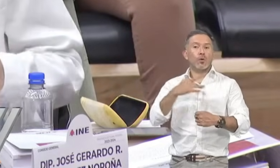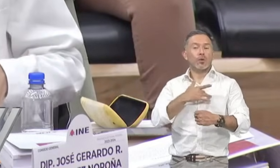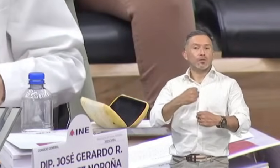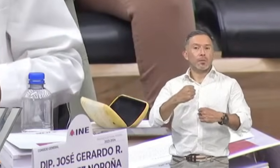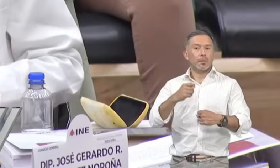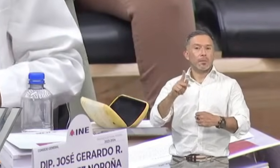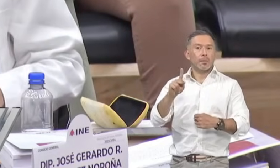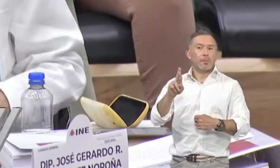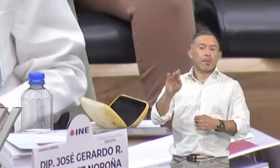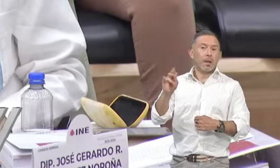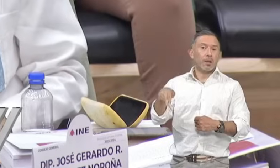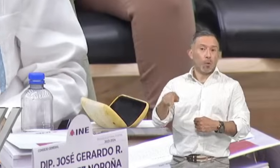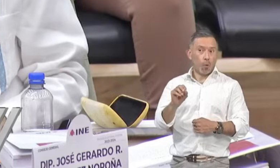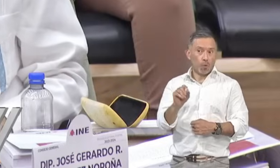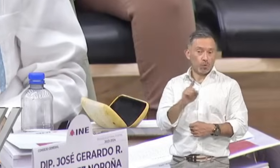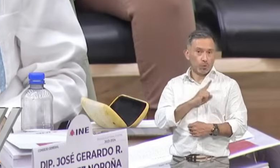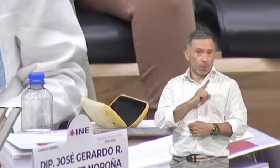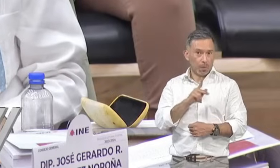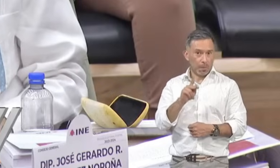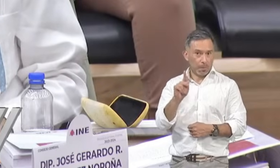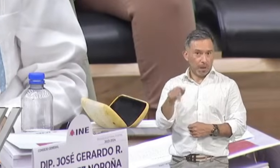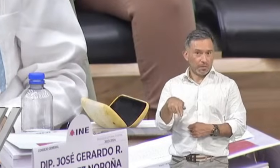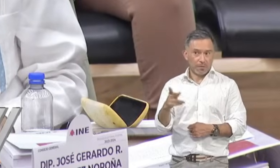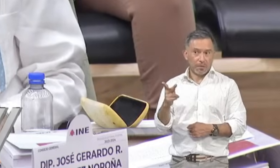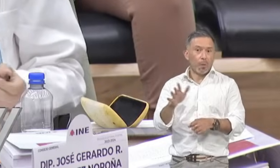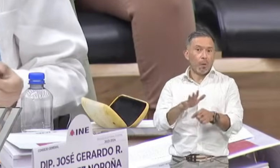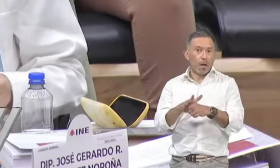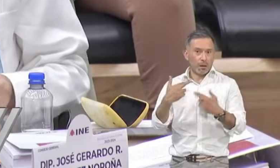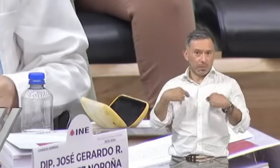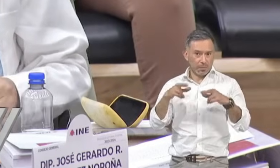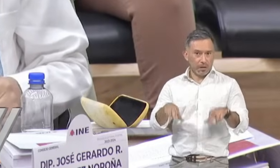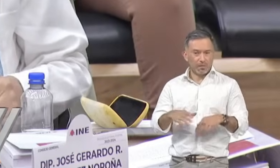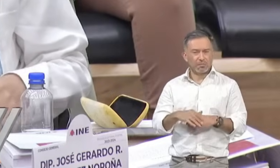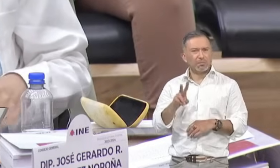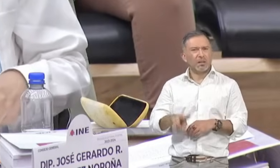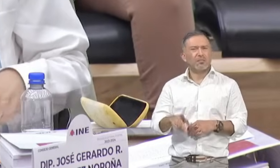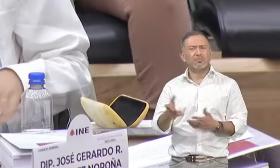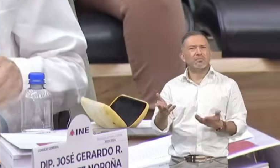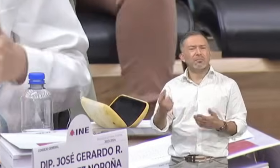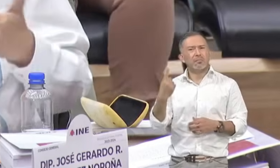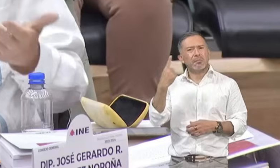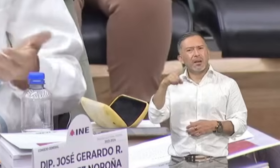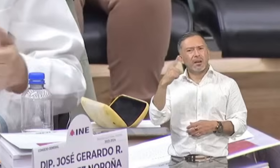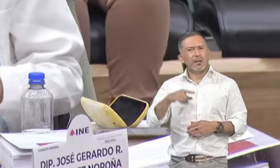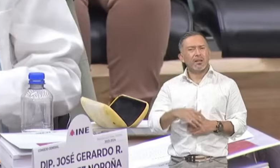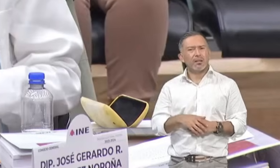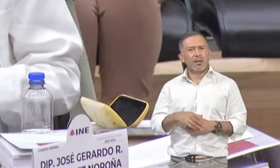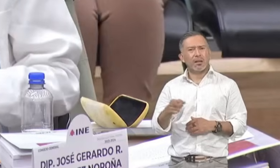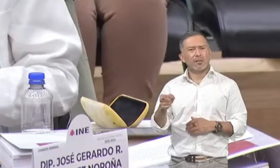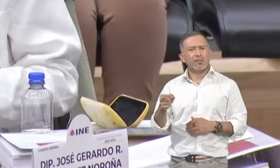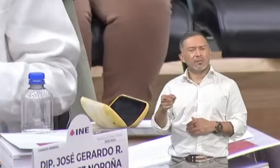de Acción Nacional, porque ¿qué necesidad tienen de